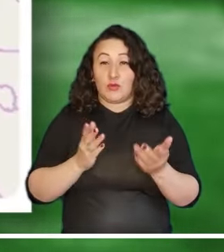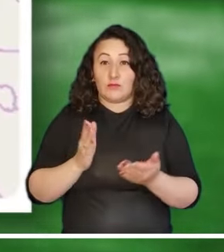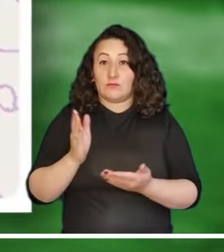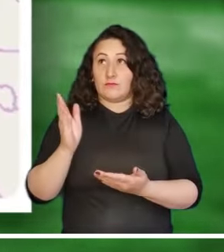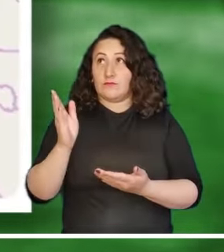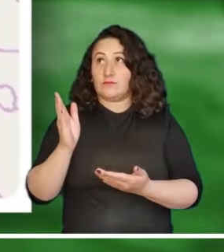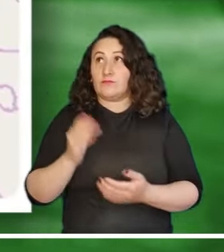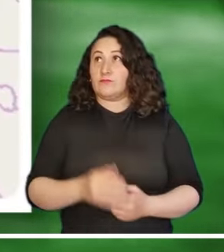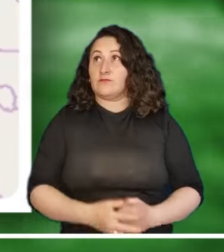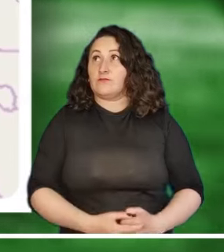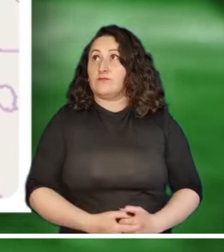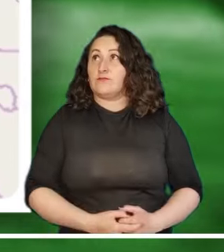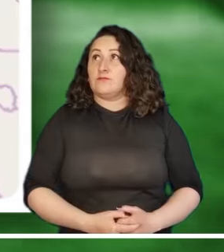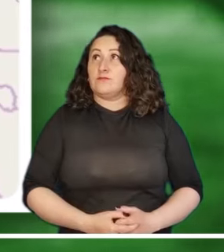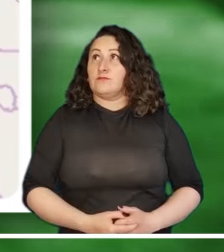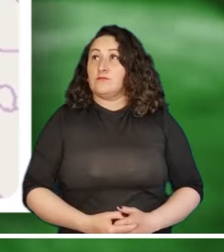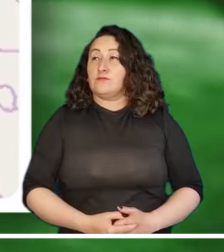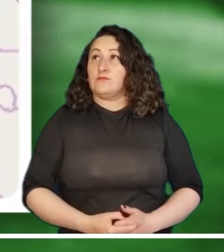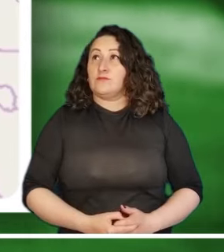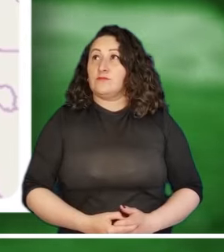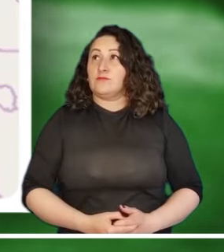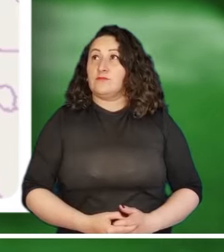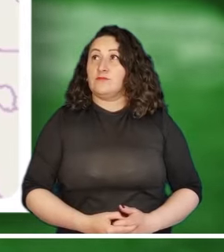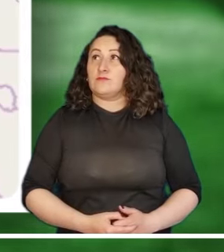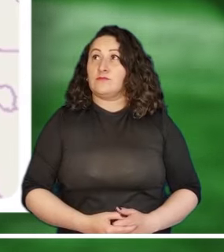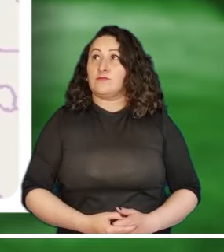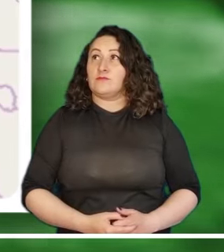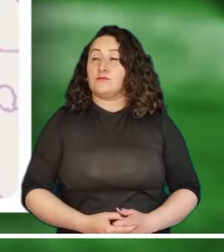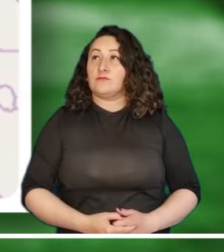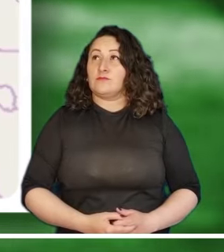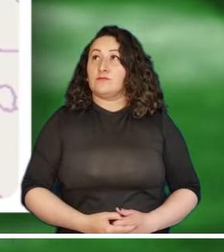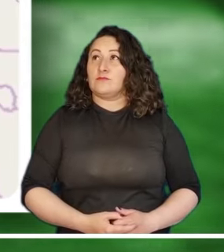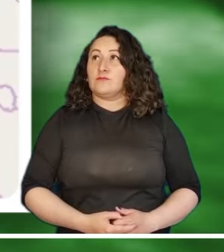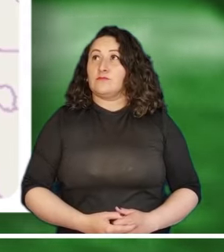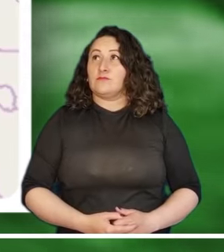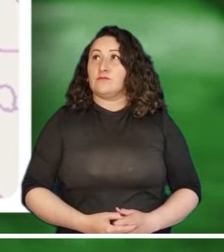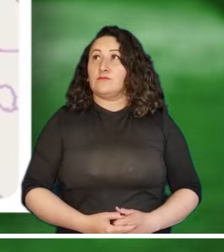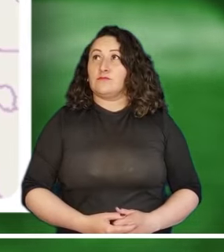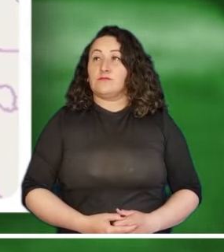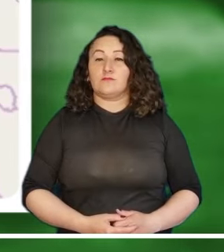de Santa Rosalía, en el departamento de Vichada.